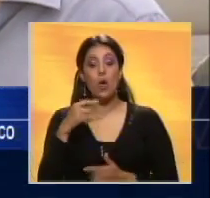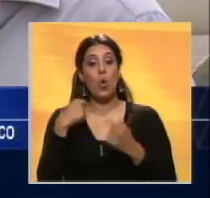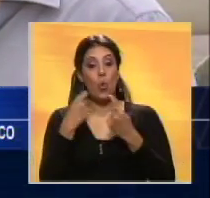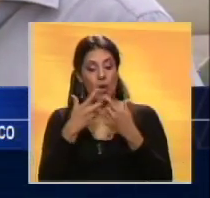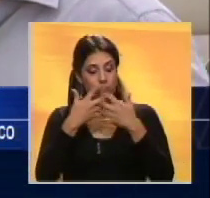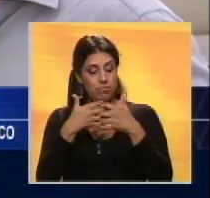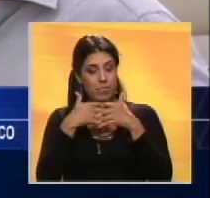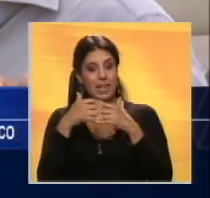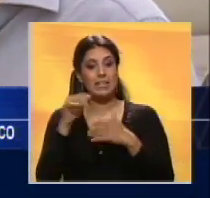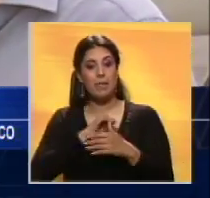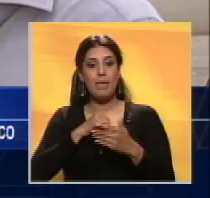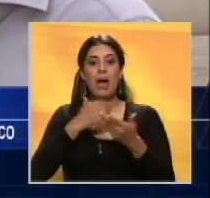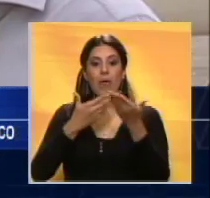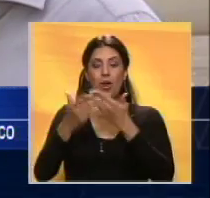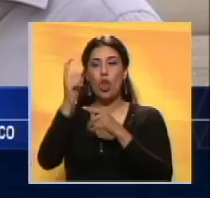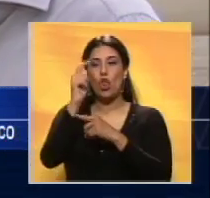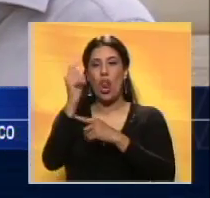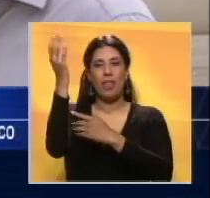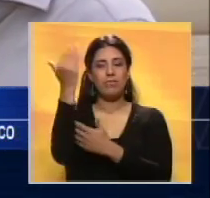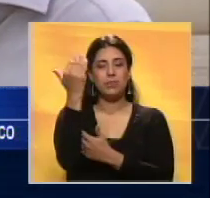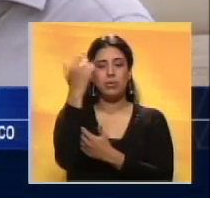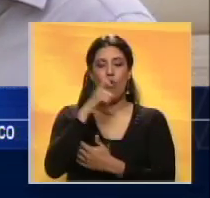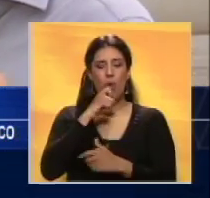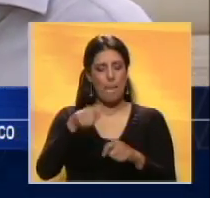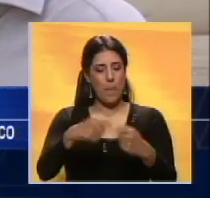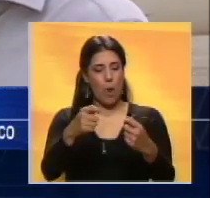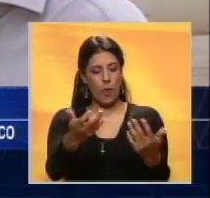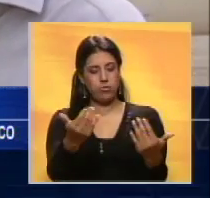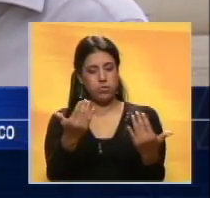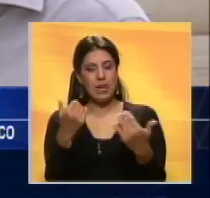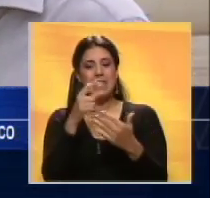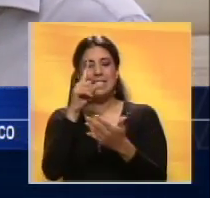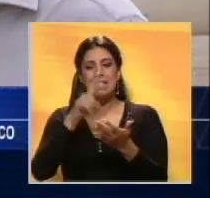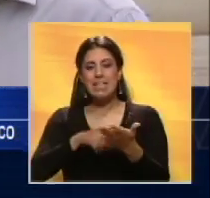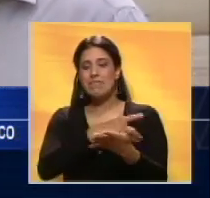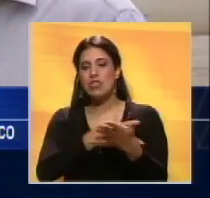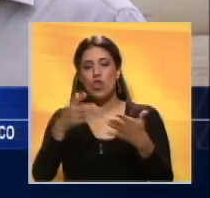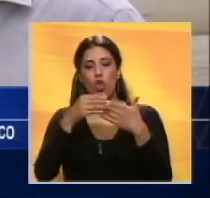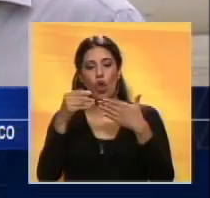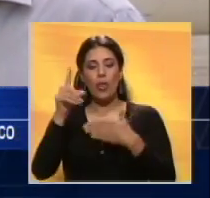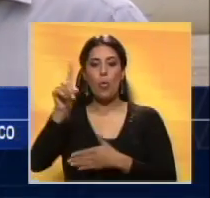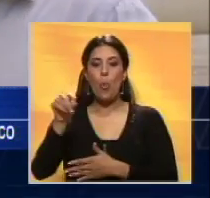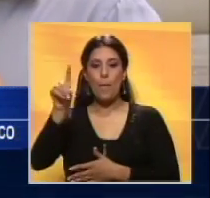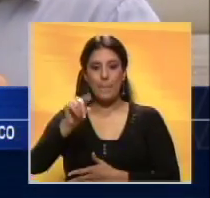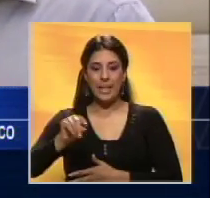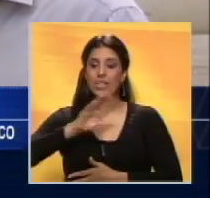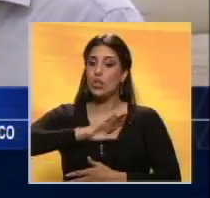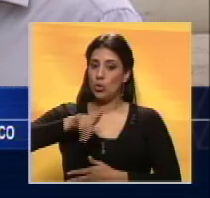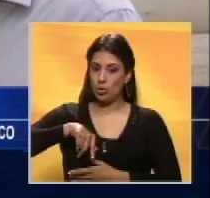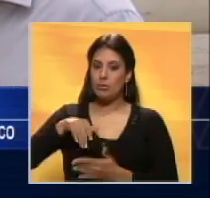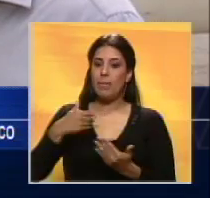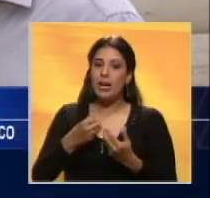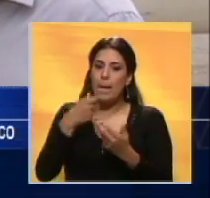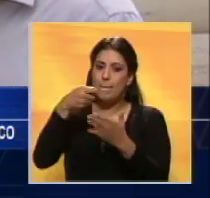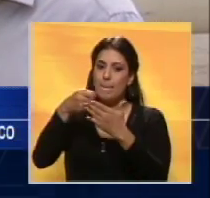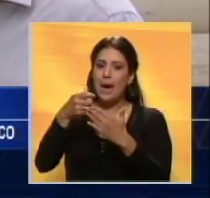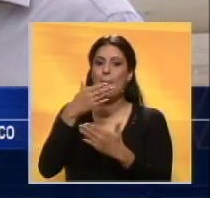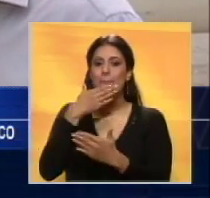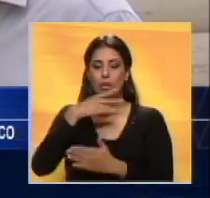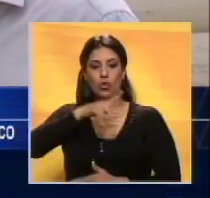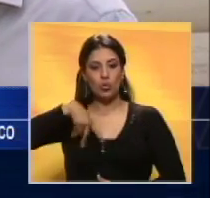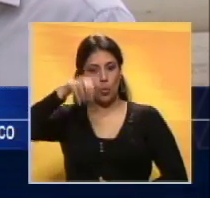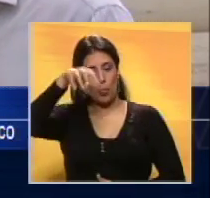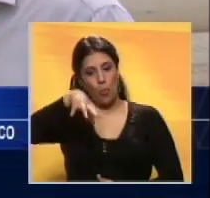las empresas mixtas, serán varias toneladas y serán varios cientos de millones de dólares mensuales que, insistimos, son para la inversión de